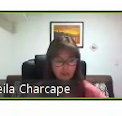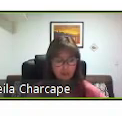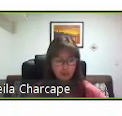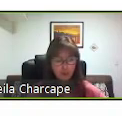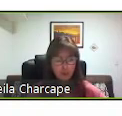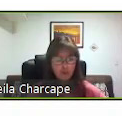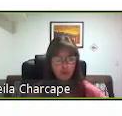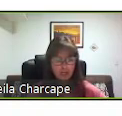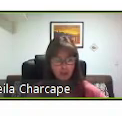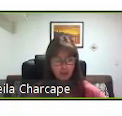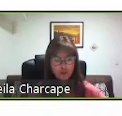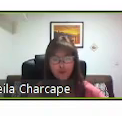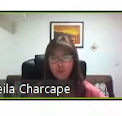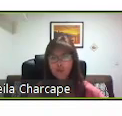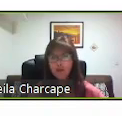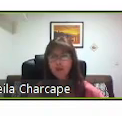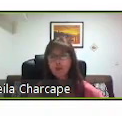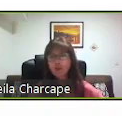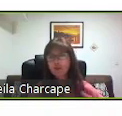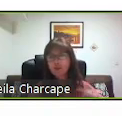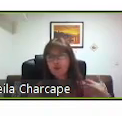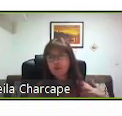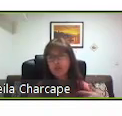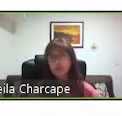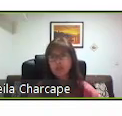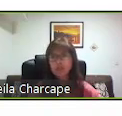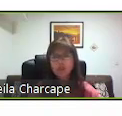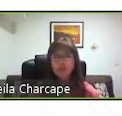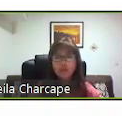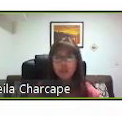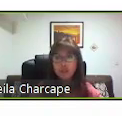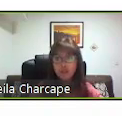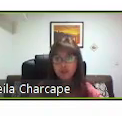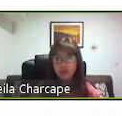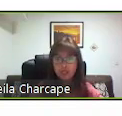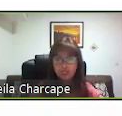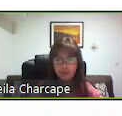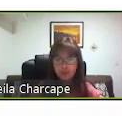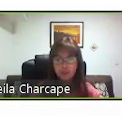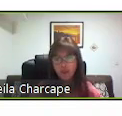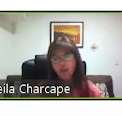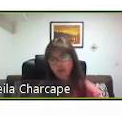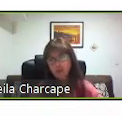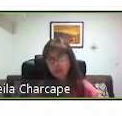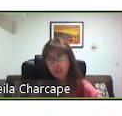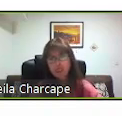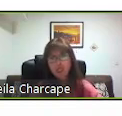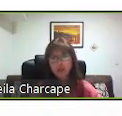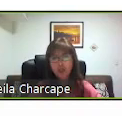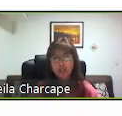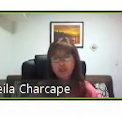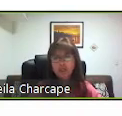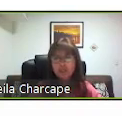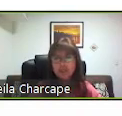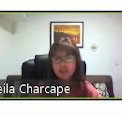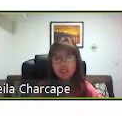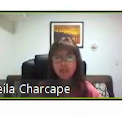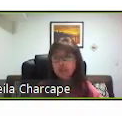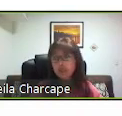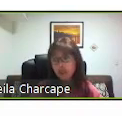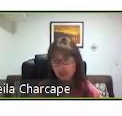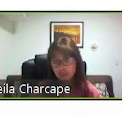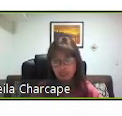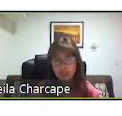padre con un palo, ¿no? Con un palo lo golpeó a la altura del hombro y le fracturó la clavícula. Obviamente el abogado